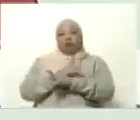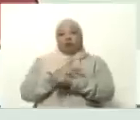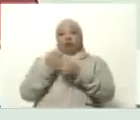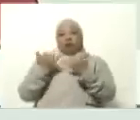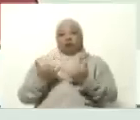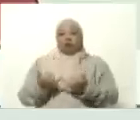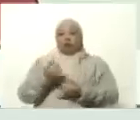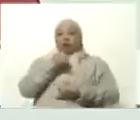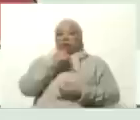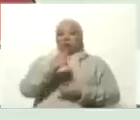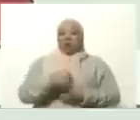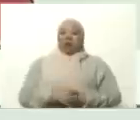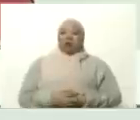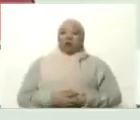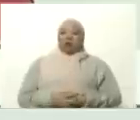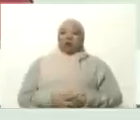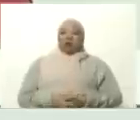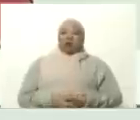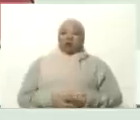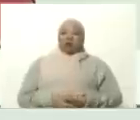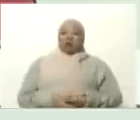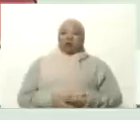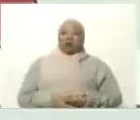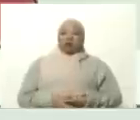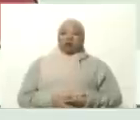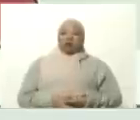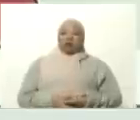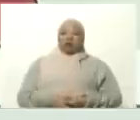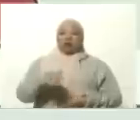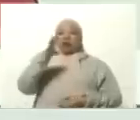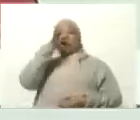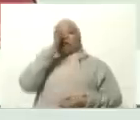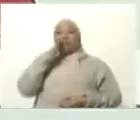realidad. Cuando países como Francia,